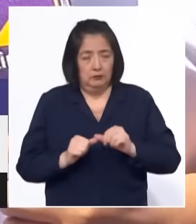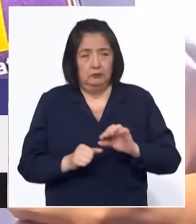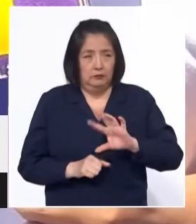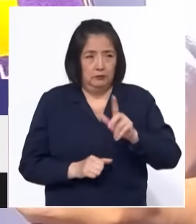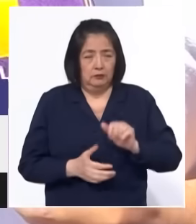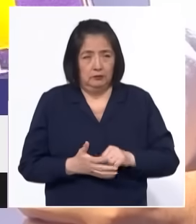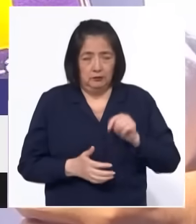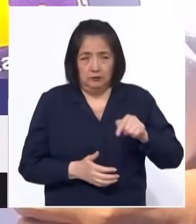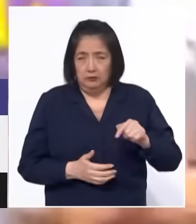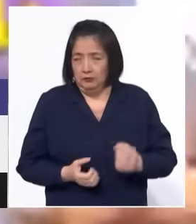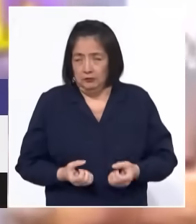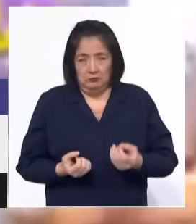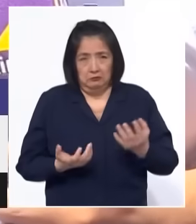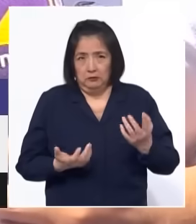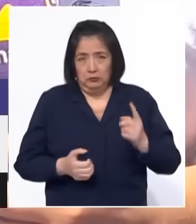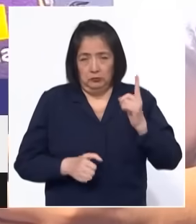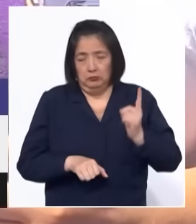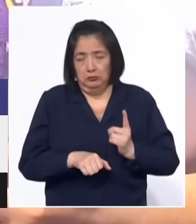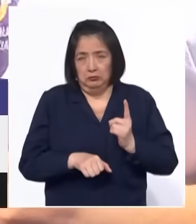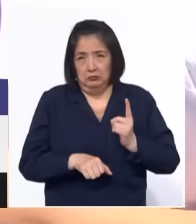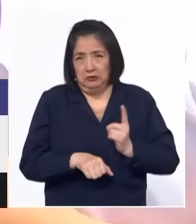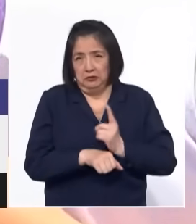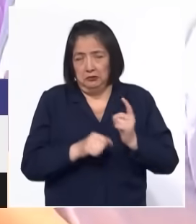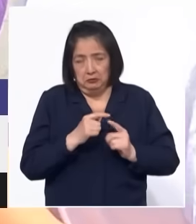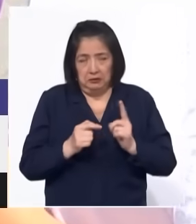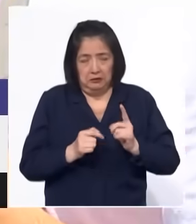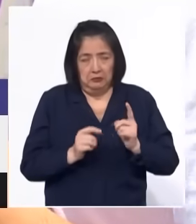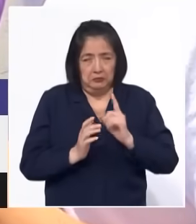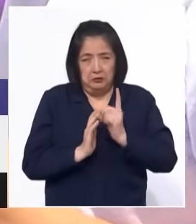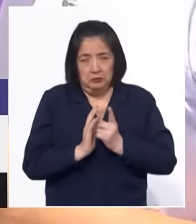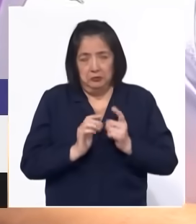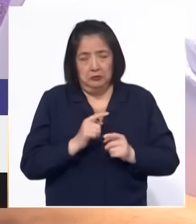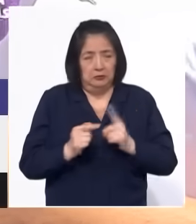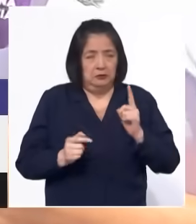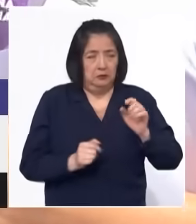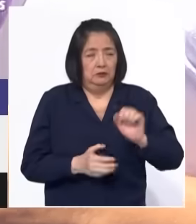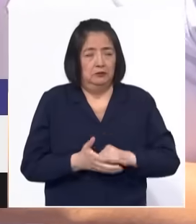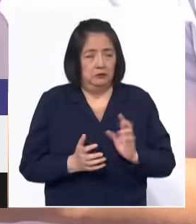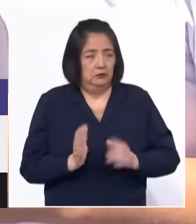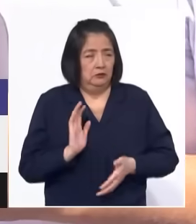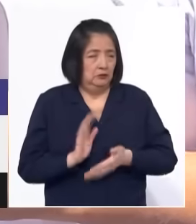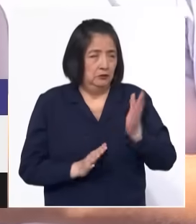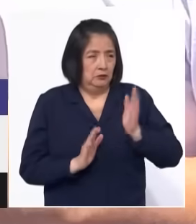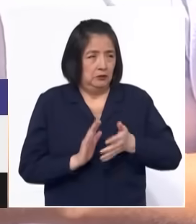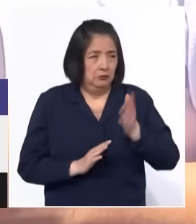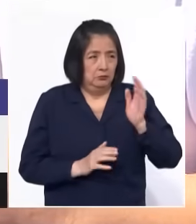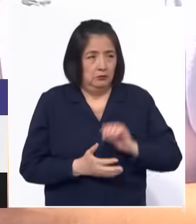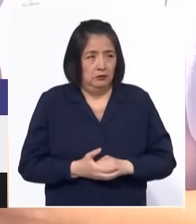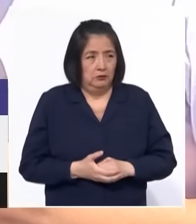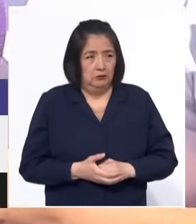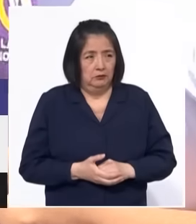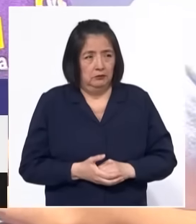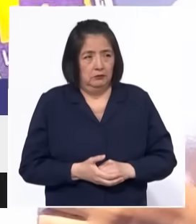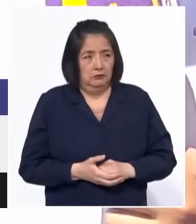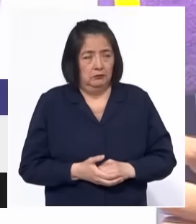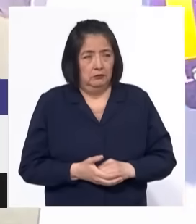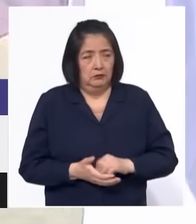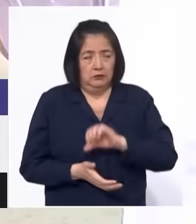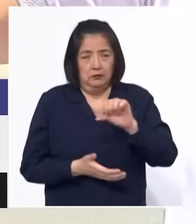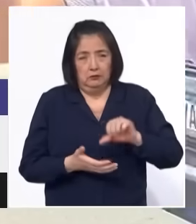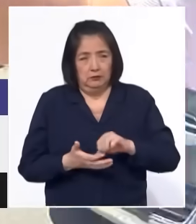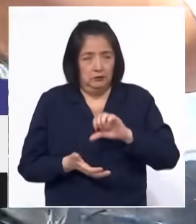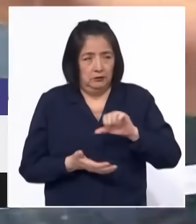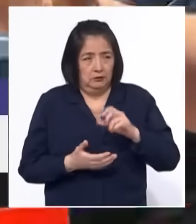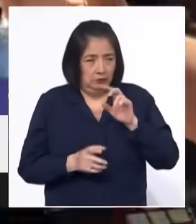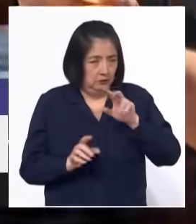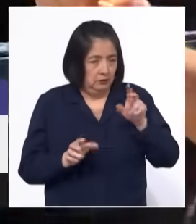robando. Esto dura apenas un minuto y medio, dos minutos, y luego huyen con dirección a la Plaza de Armas.